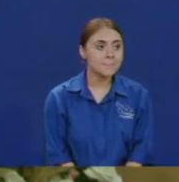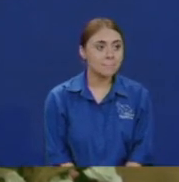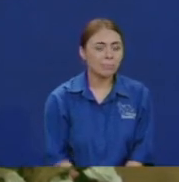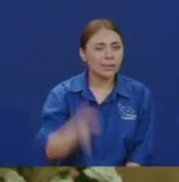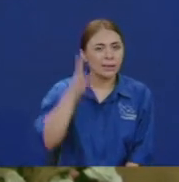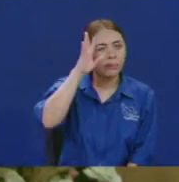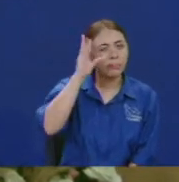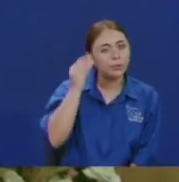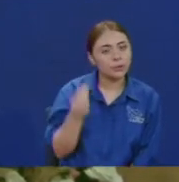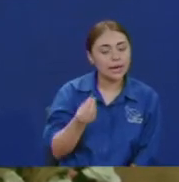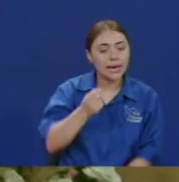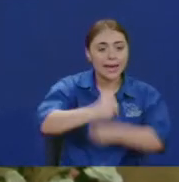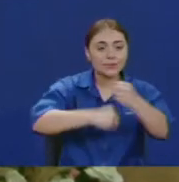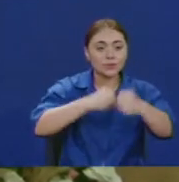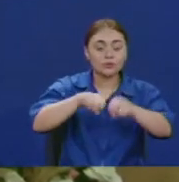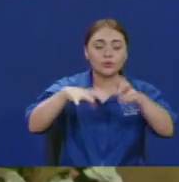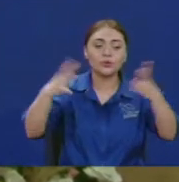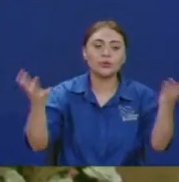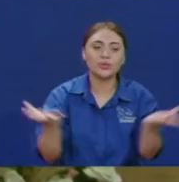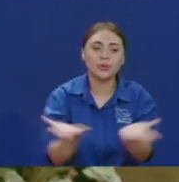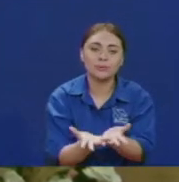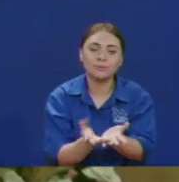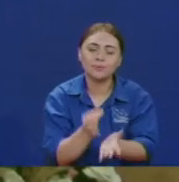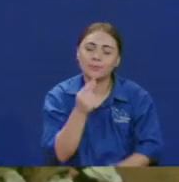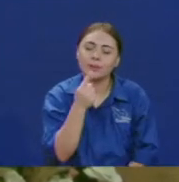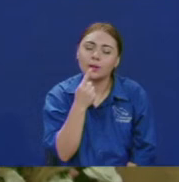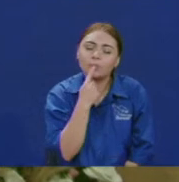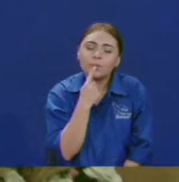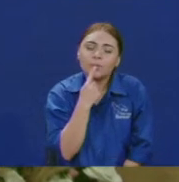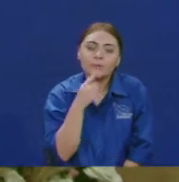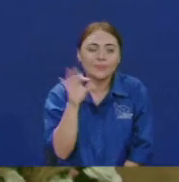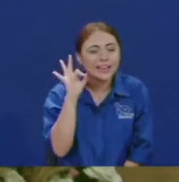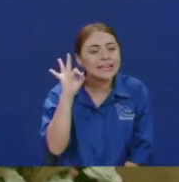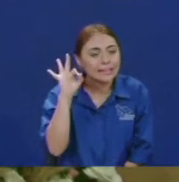¿por qué esos frutos son sabrosos?